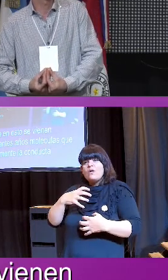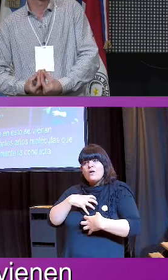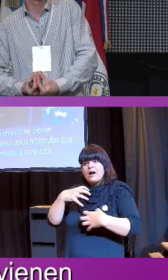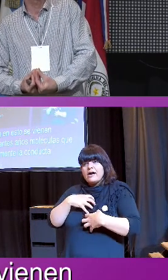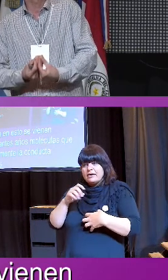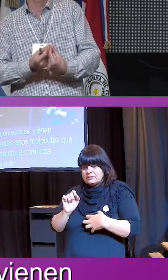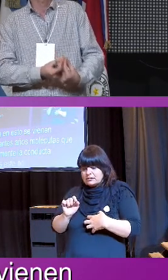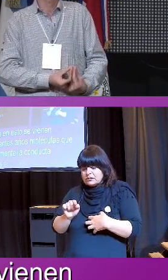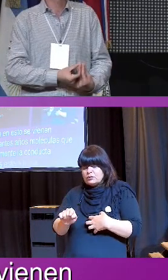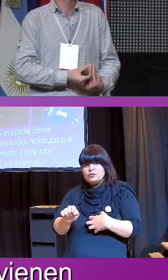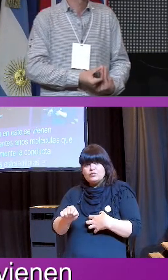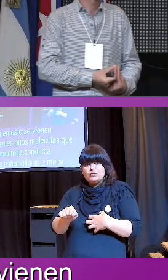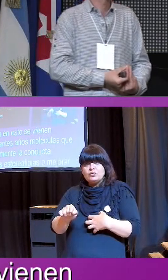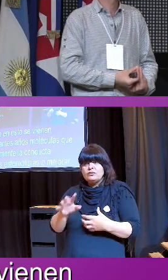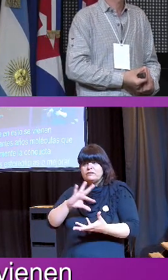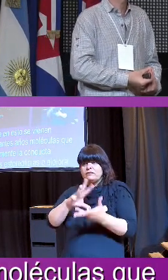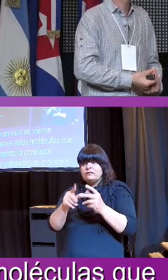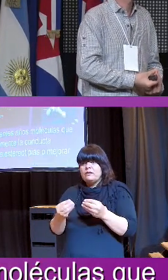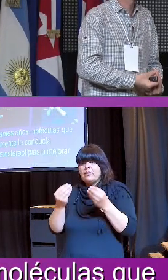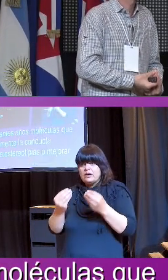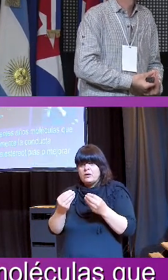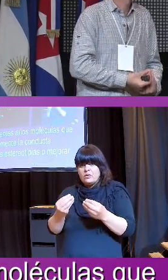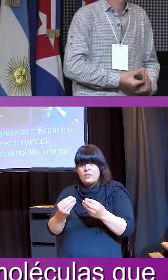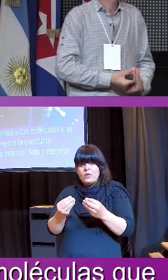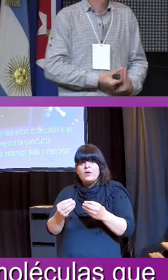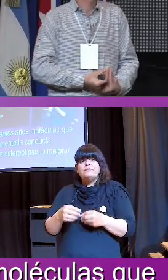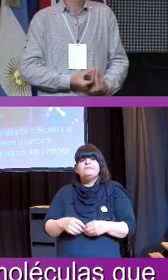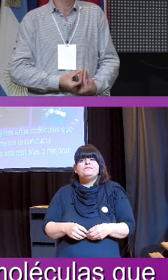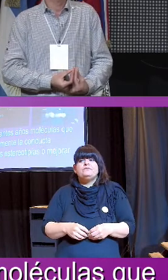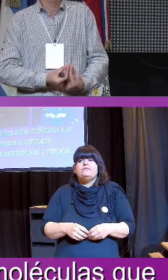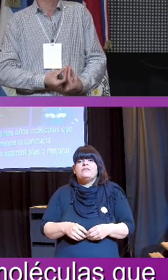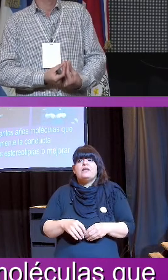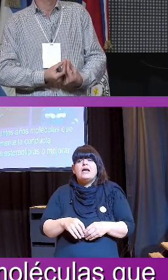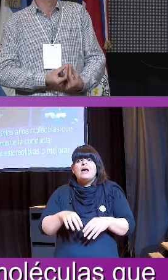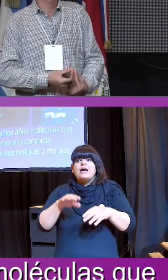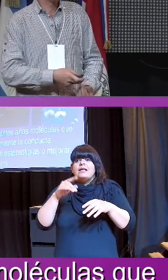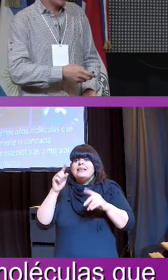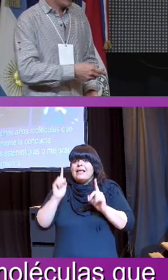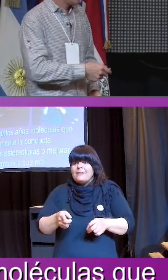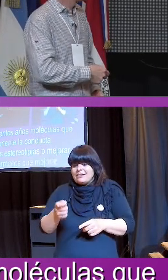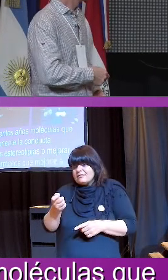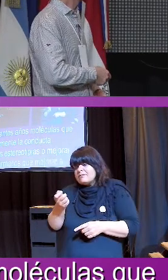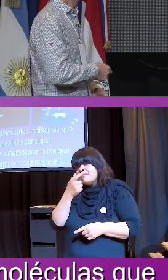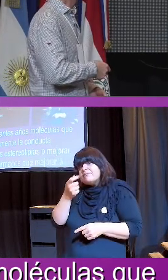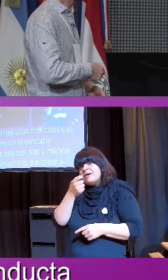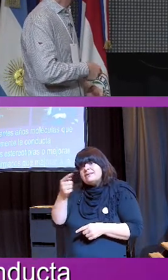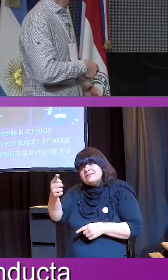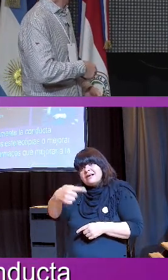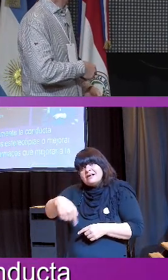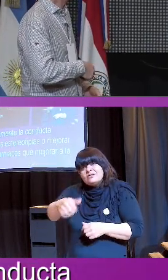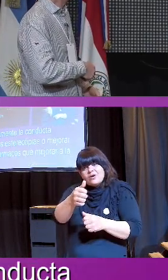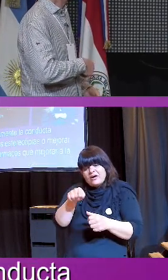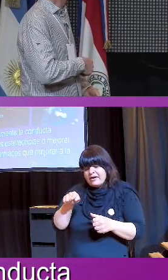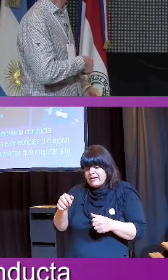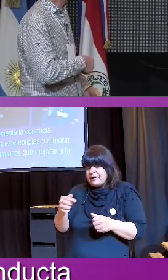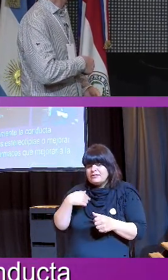las estereotipias o mejorar la inquietud motora, ¿sí? Sino fármacos que mejorarían la empatía,